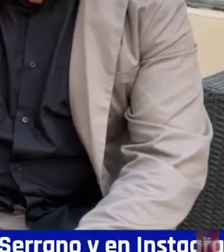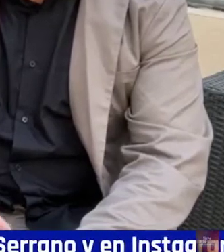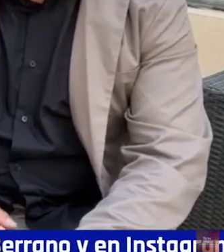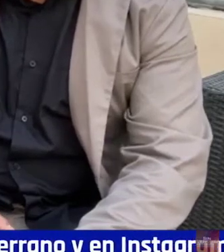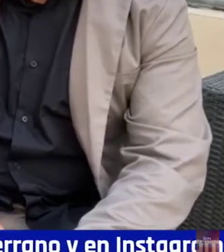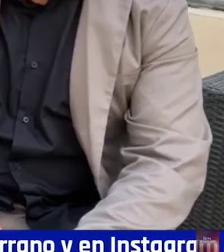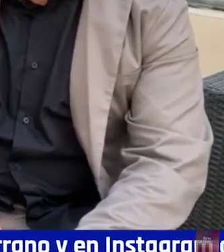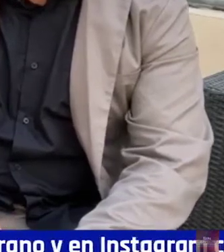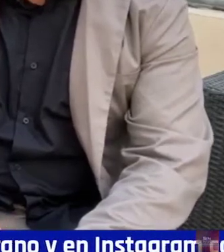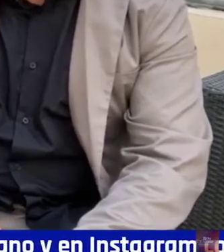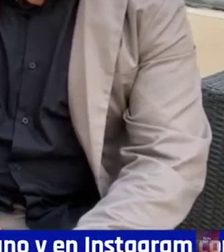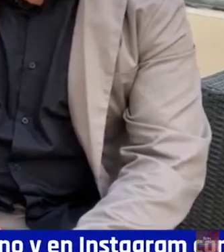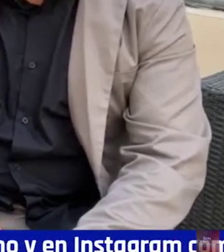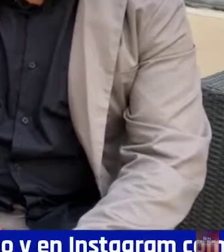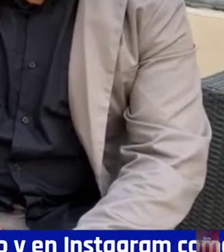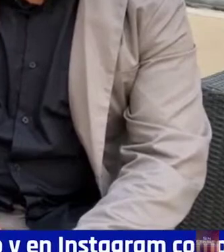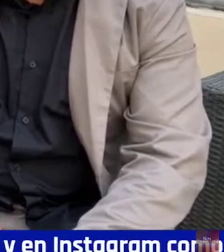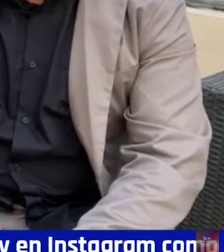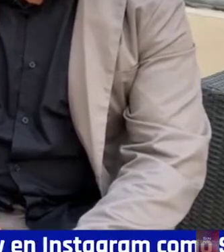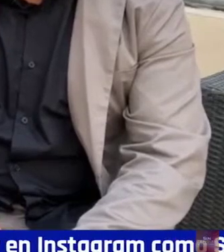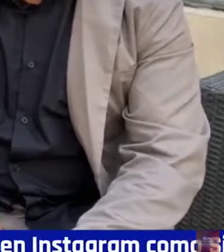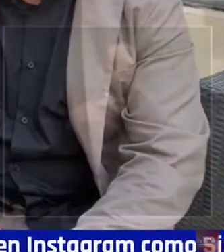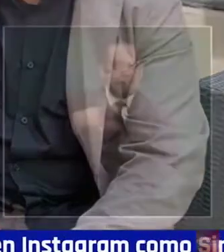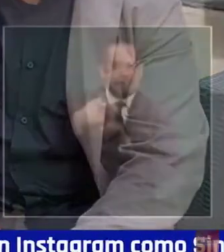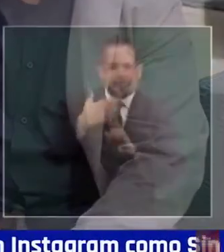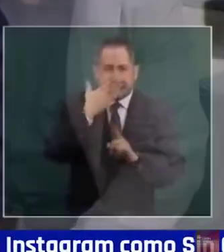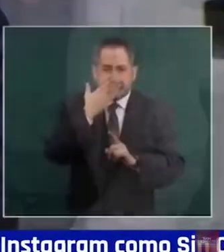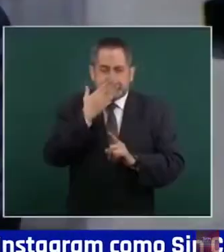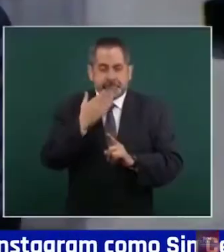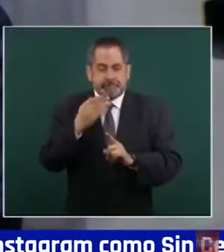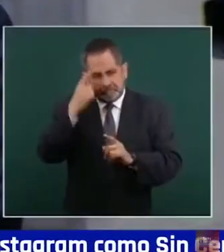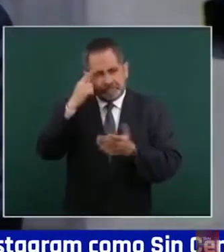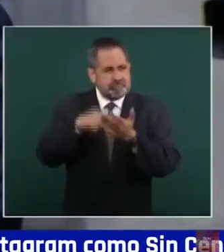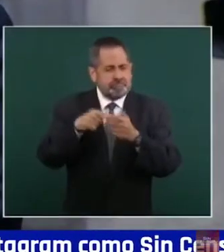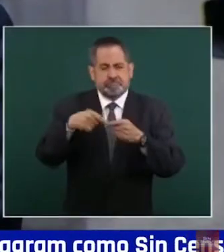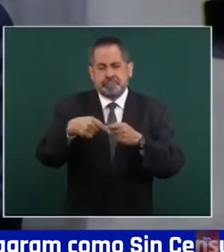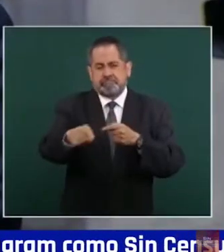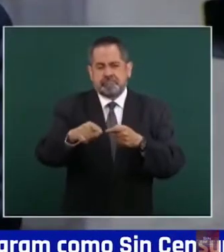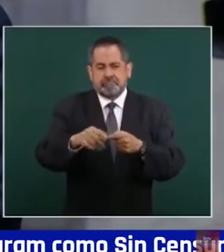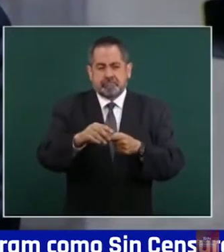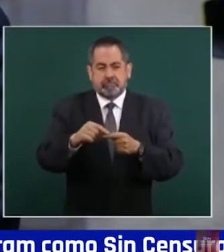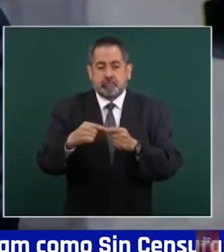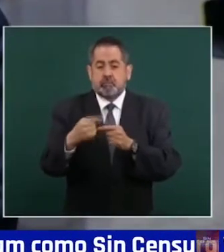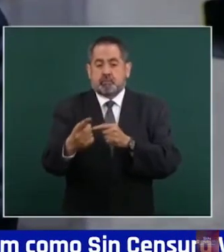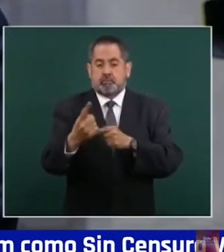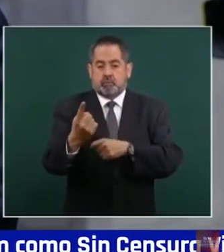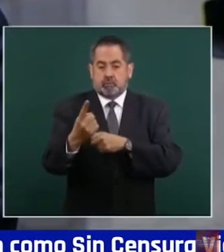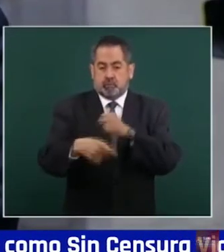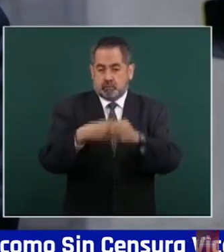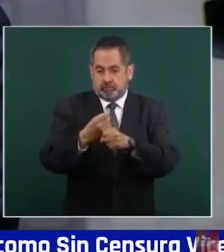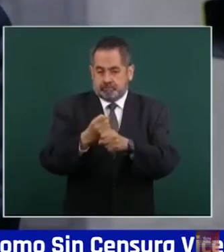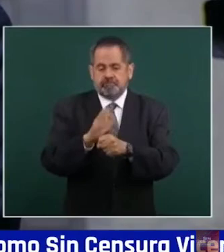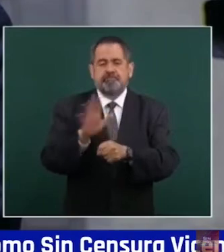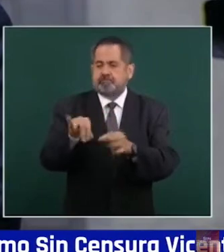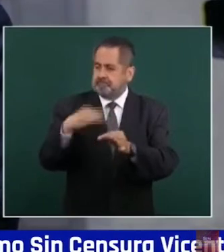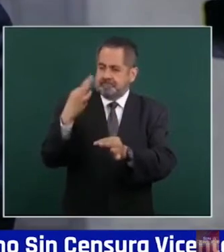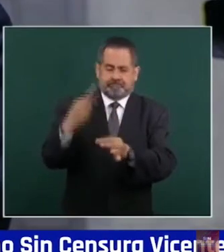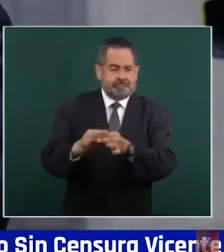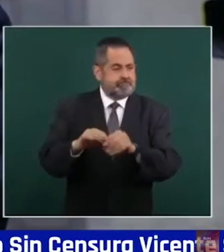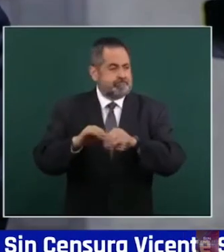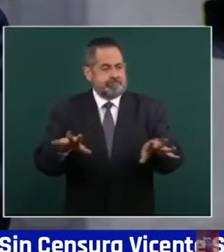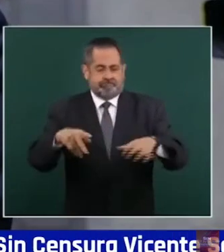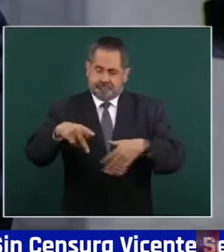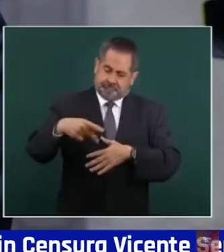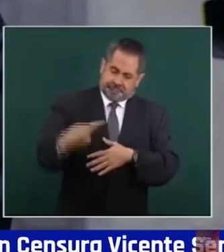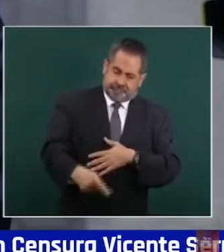que no acaparará los titulares en la prensa tradicional. Para nosotros es tan importante que aquí estamos,